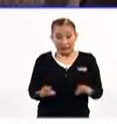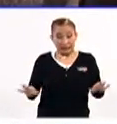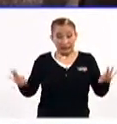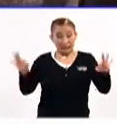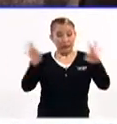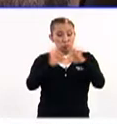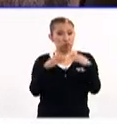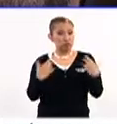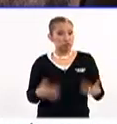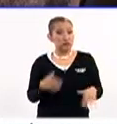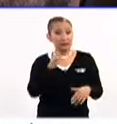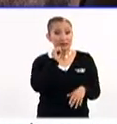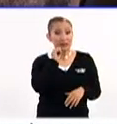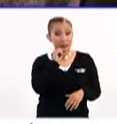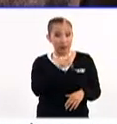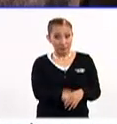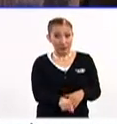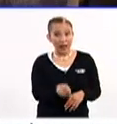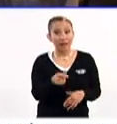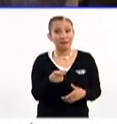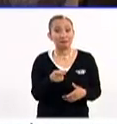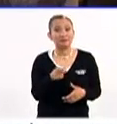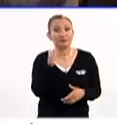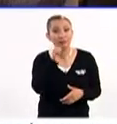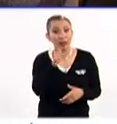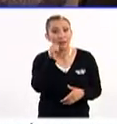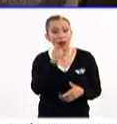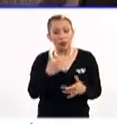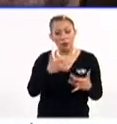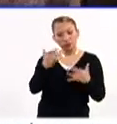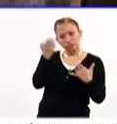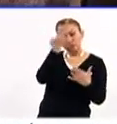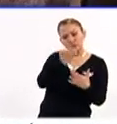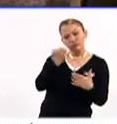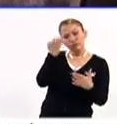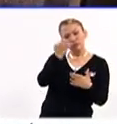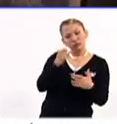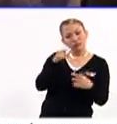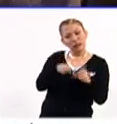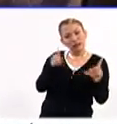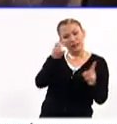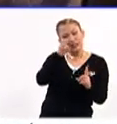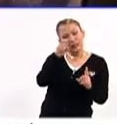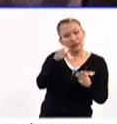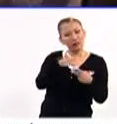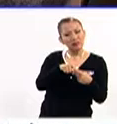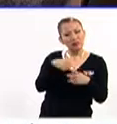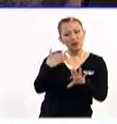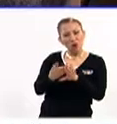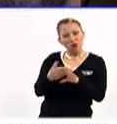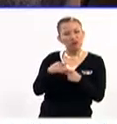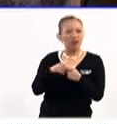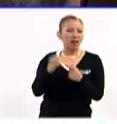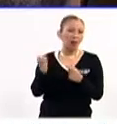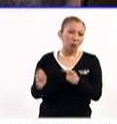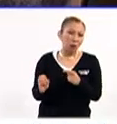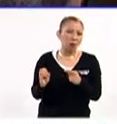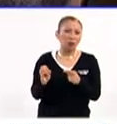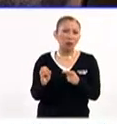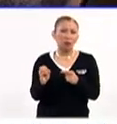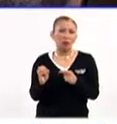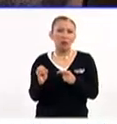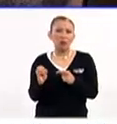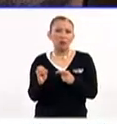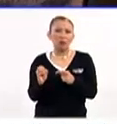completamente fundamental y que además ha sido interpretado de formas duras, de formas